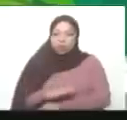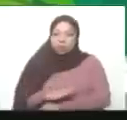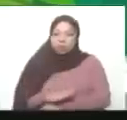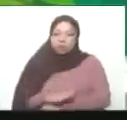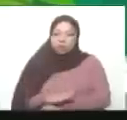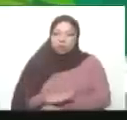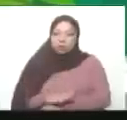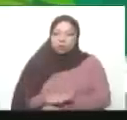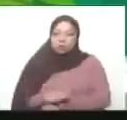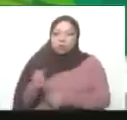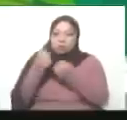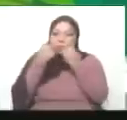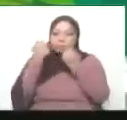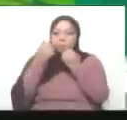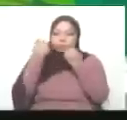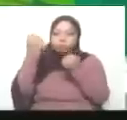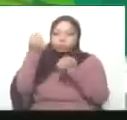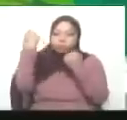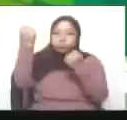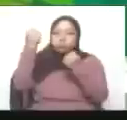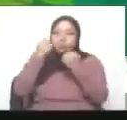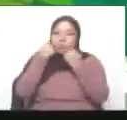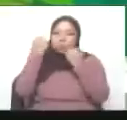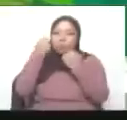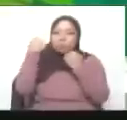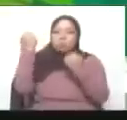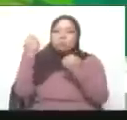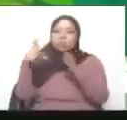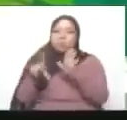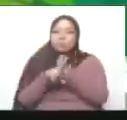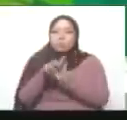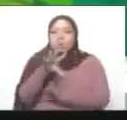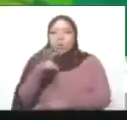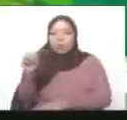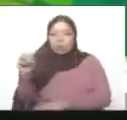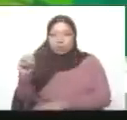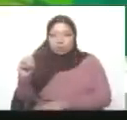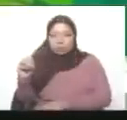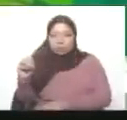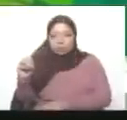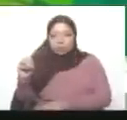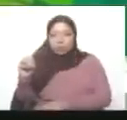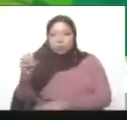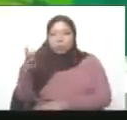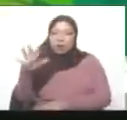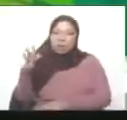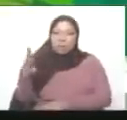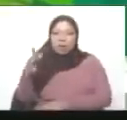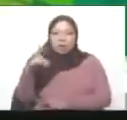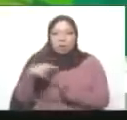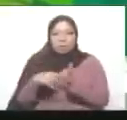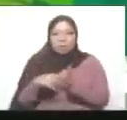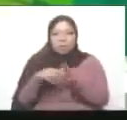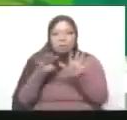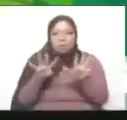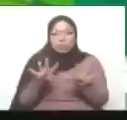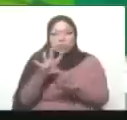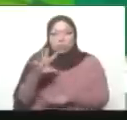de protesta pero fue en la década de los cuarenta cuando